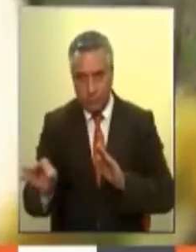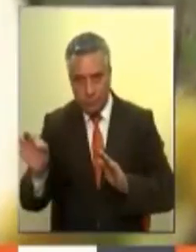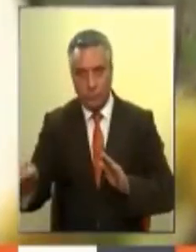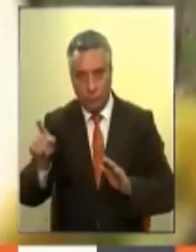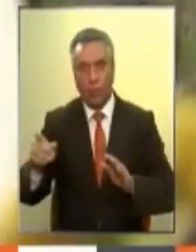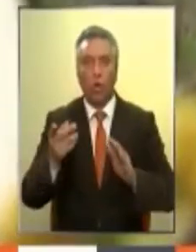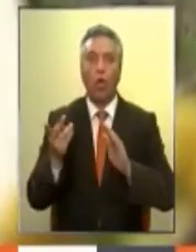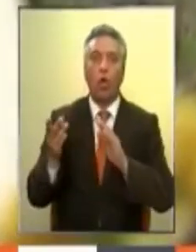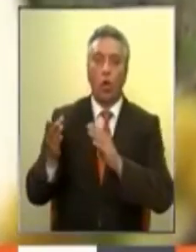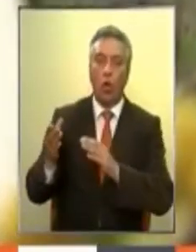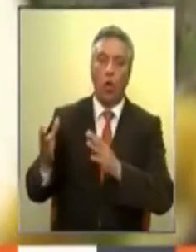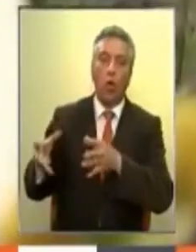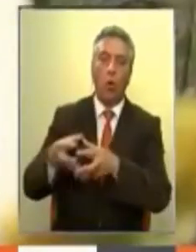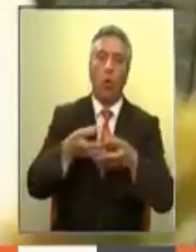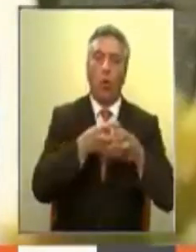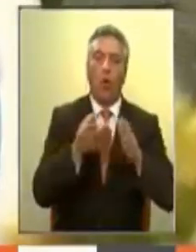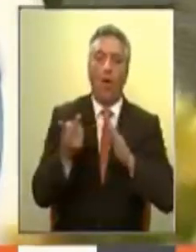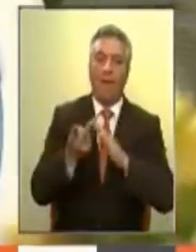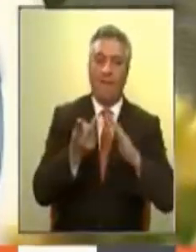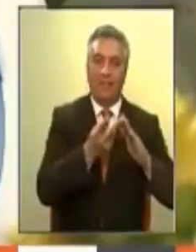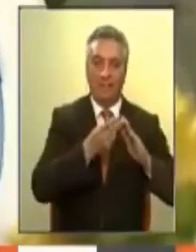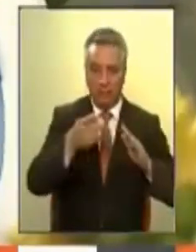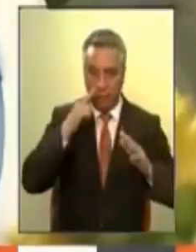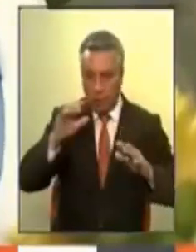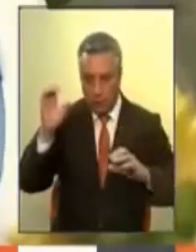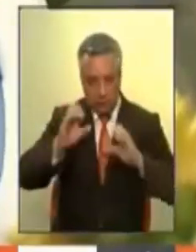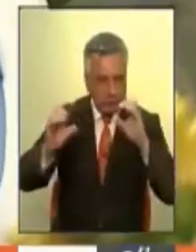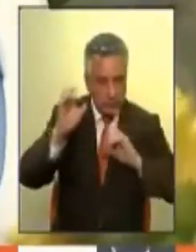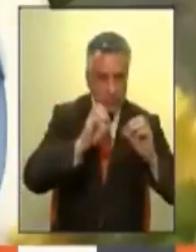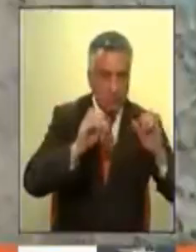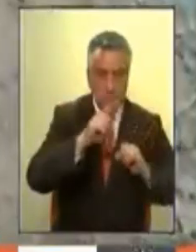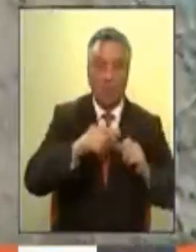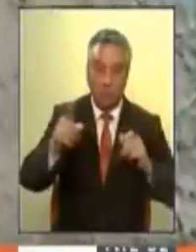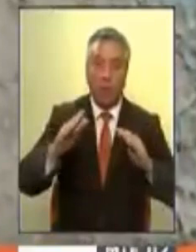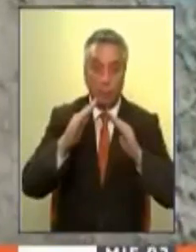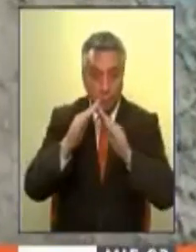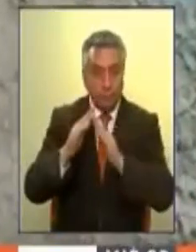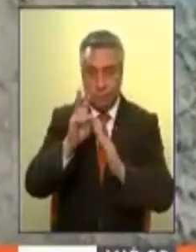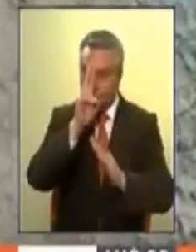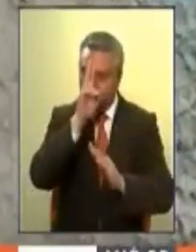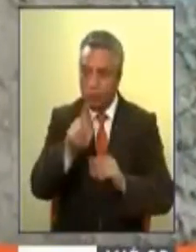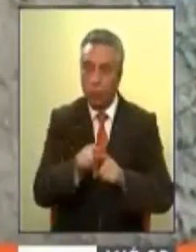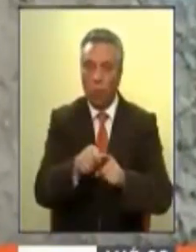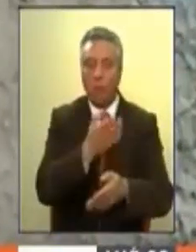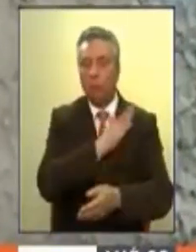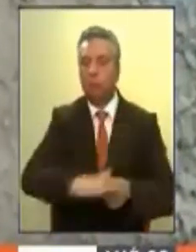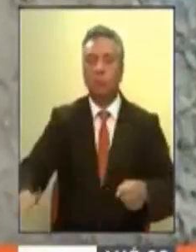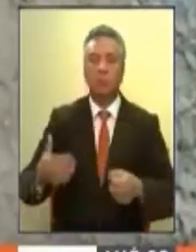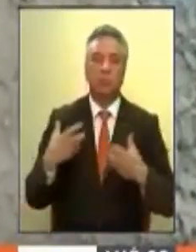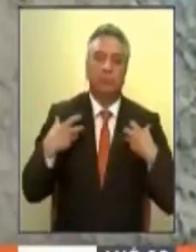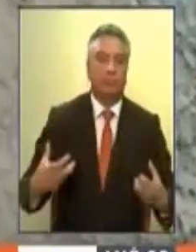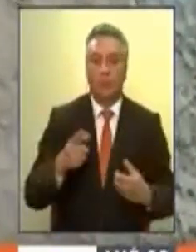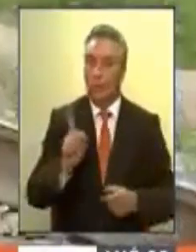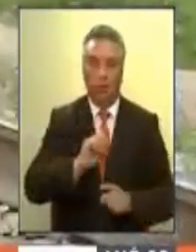de vecinos y a través de los medios de la zona. La idea es preservar cada uno de estos homenajes y que no desaparezca al menos la